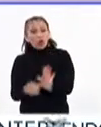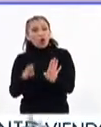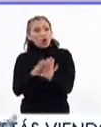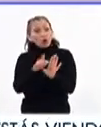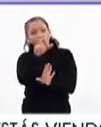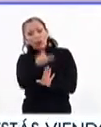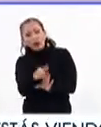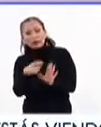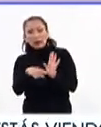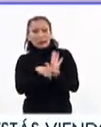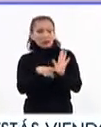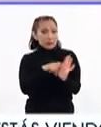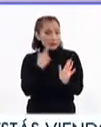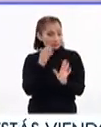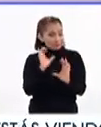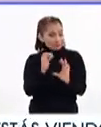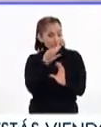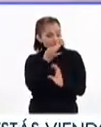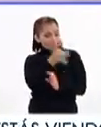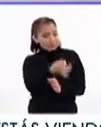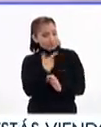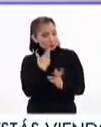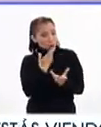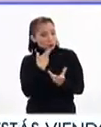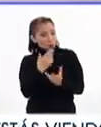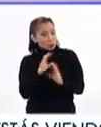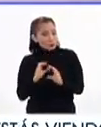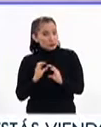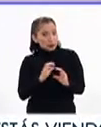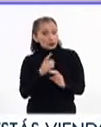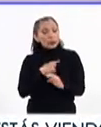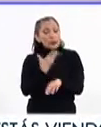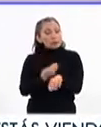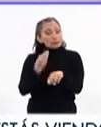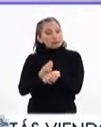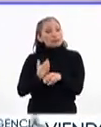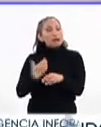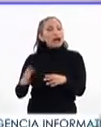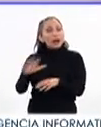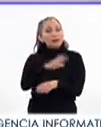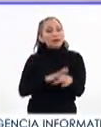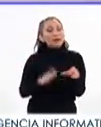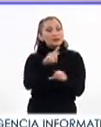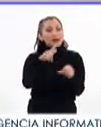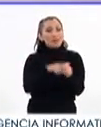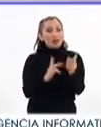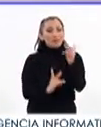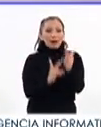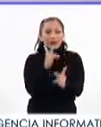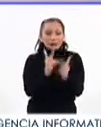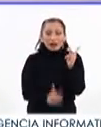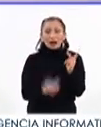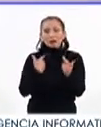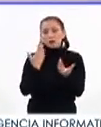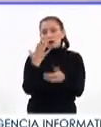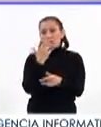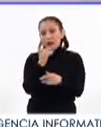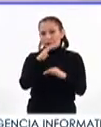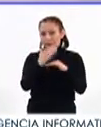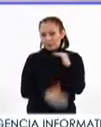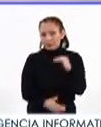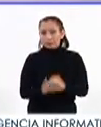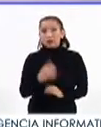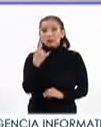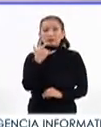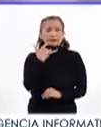los aspectos negativos que estos factores producen, podemos ayudar a restaurar el ambiente y que las especies pues no se extingan.